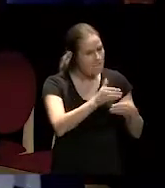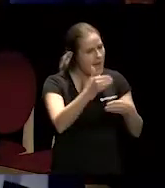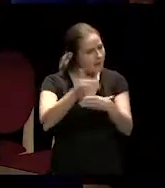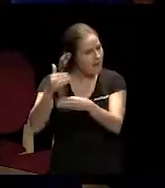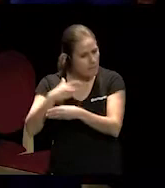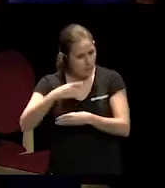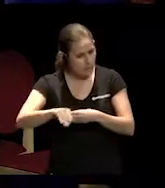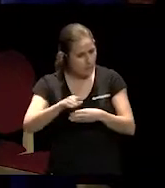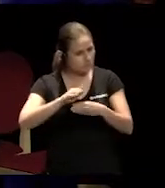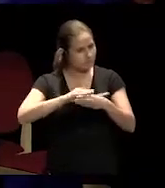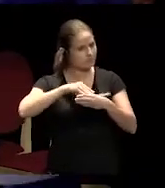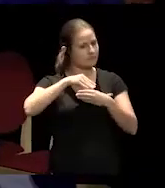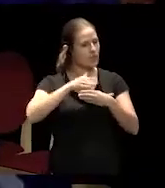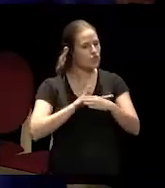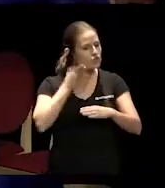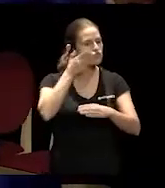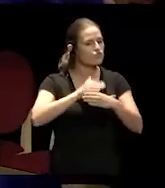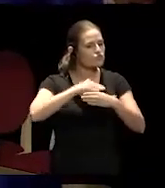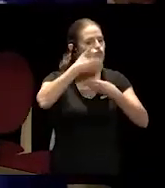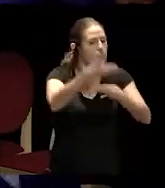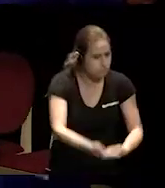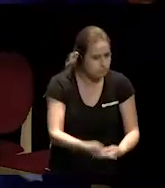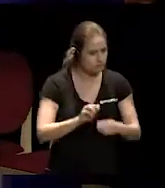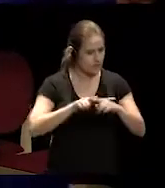allanarse. A veces